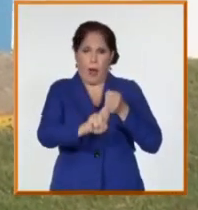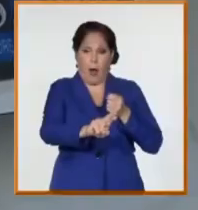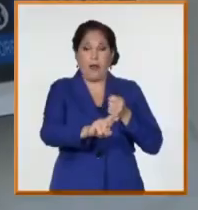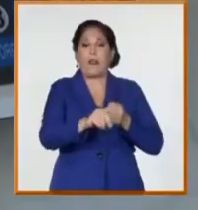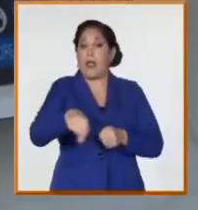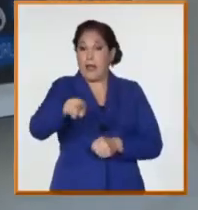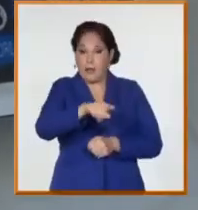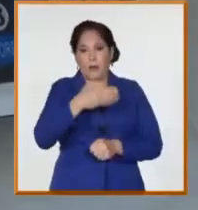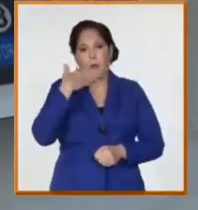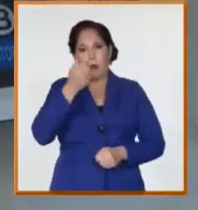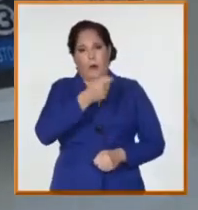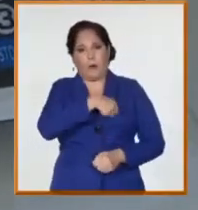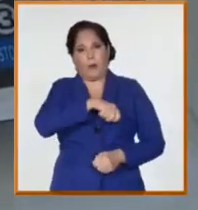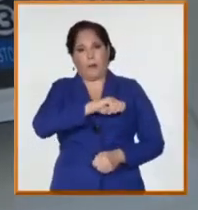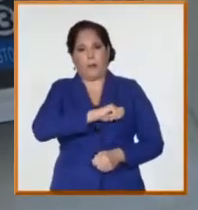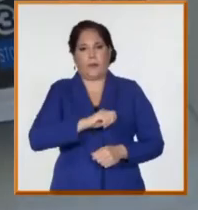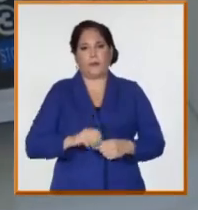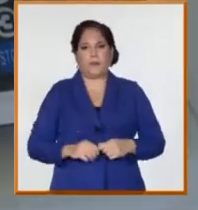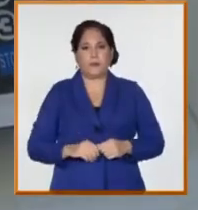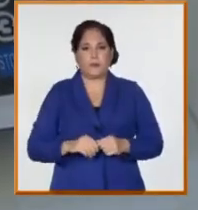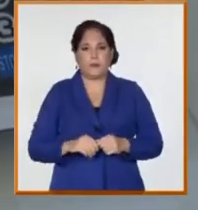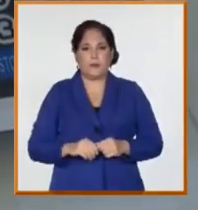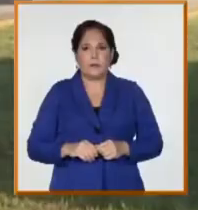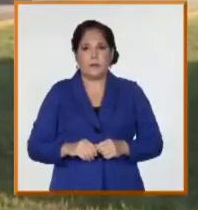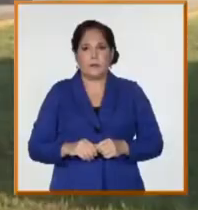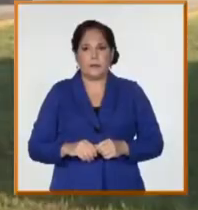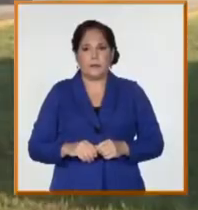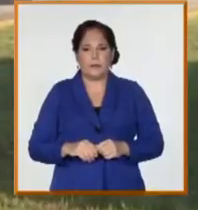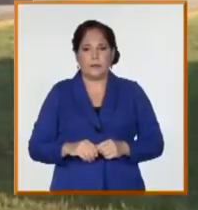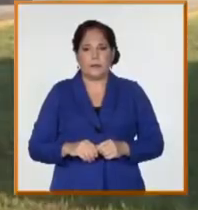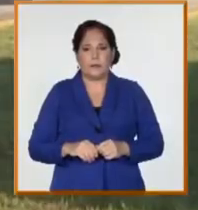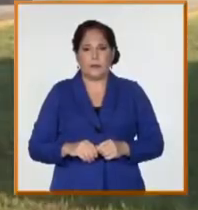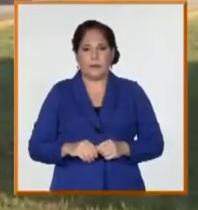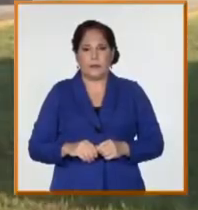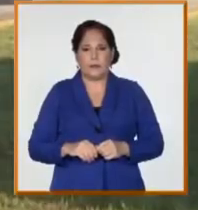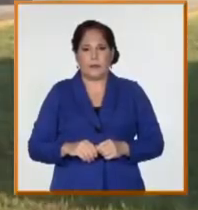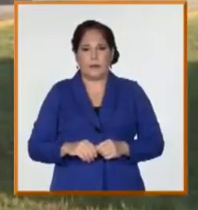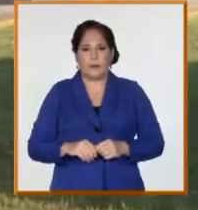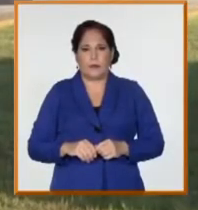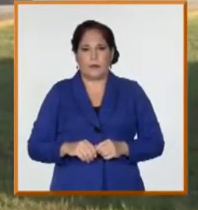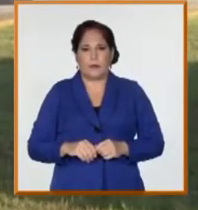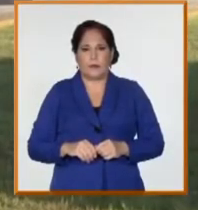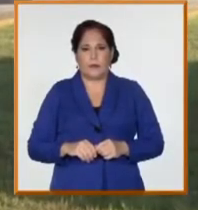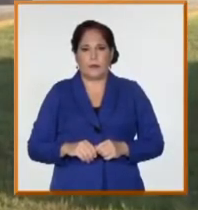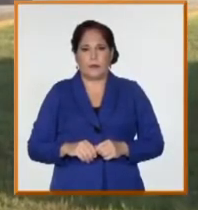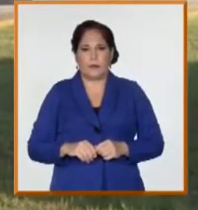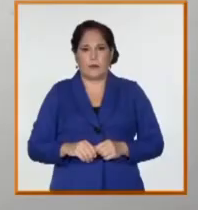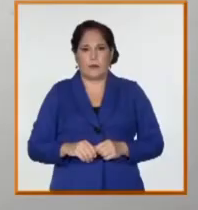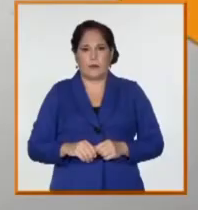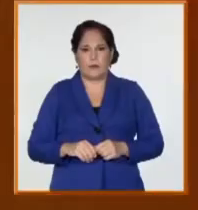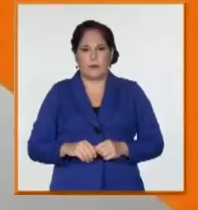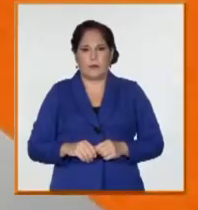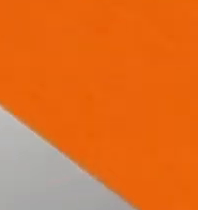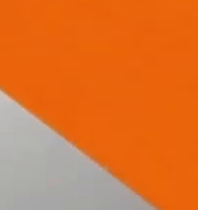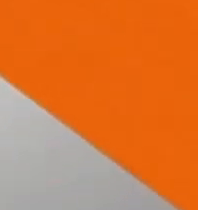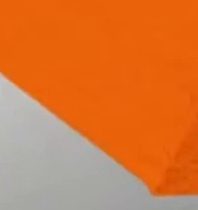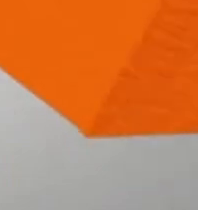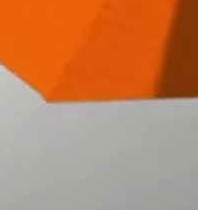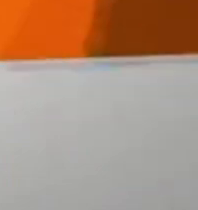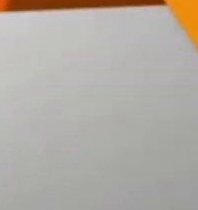resulta beneficiosa desde Pinar del Río Roxana y amasares González especial para la mesa redonda